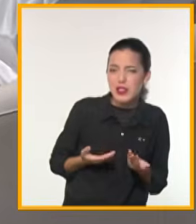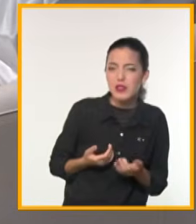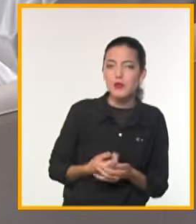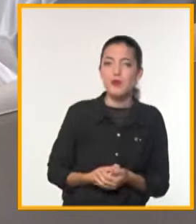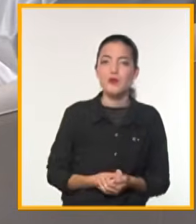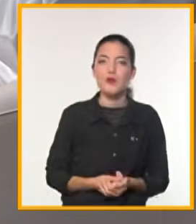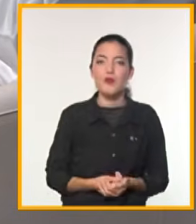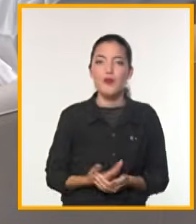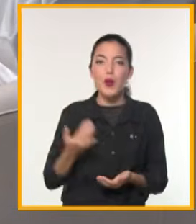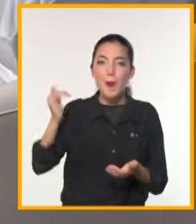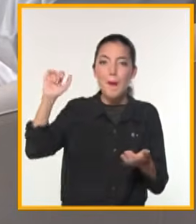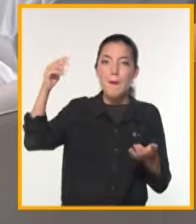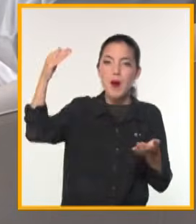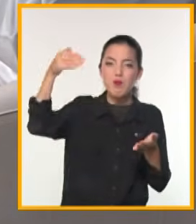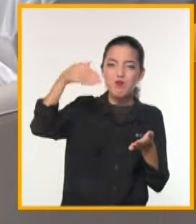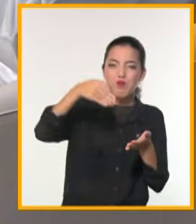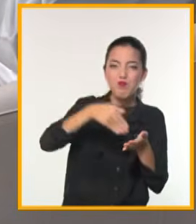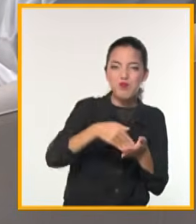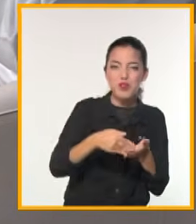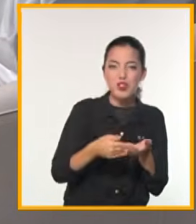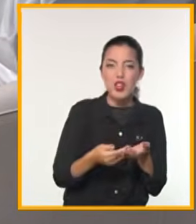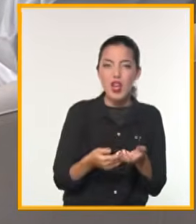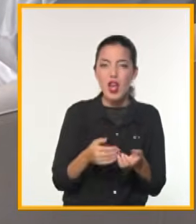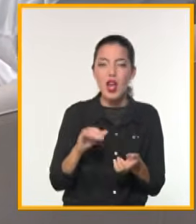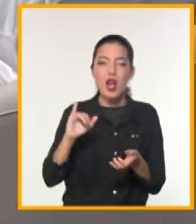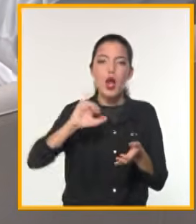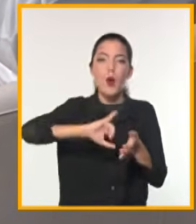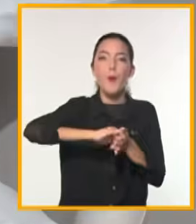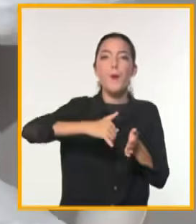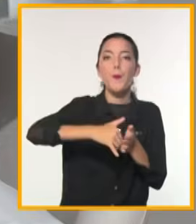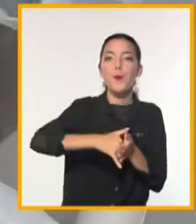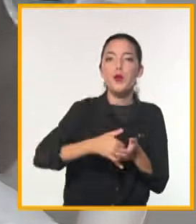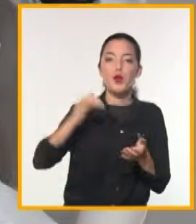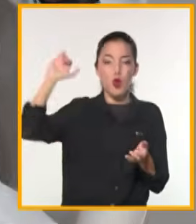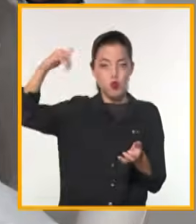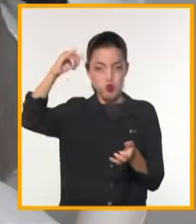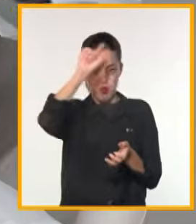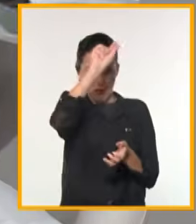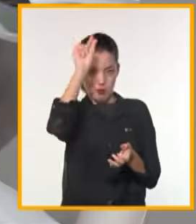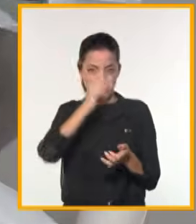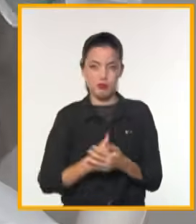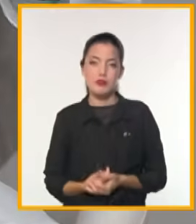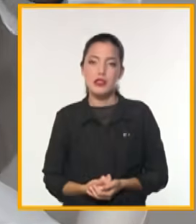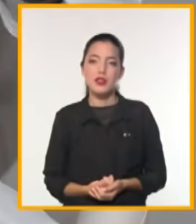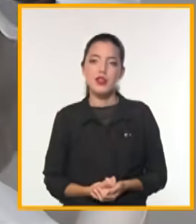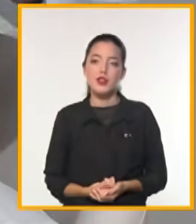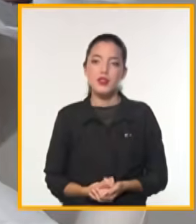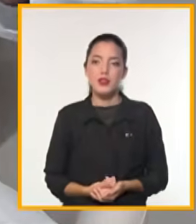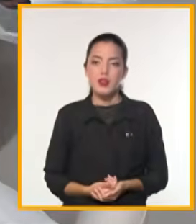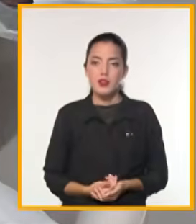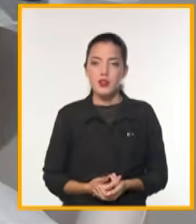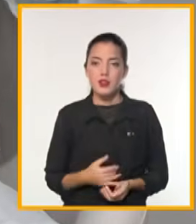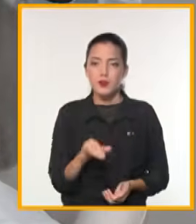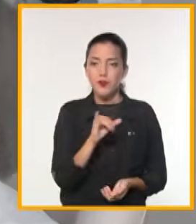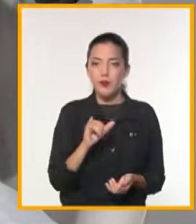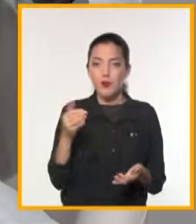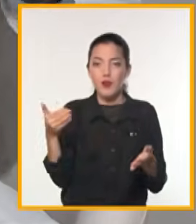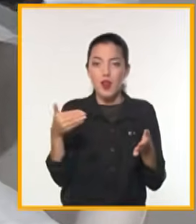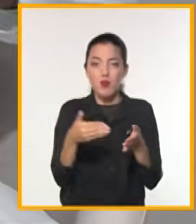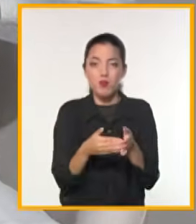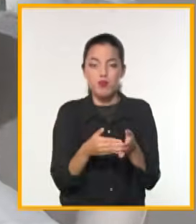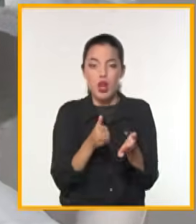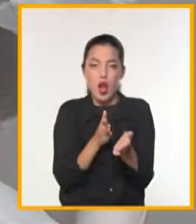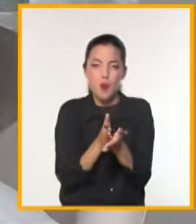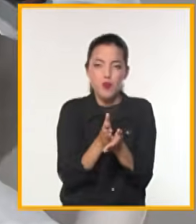Jorge Pérez del proyecto de aviador? Bueno, a ver, vino la movilización de Girón,